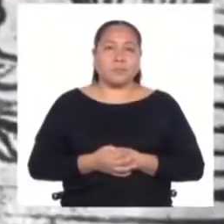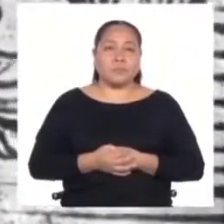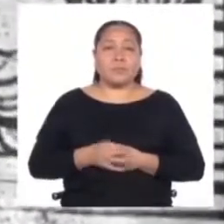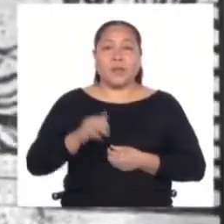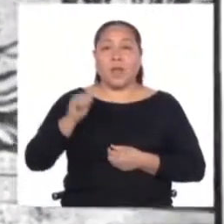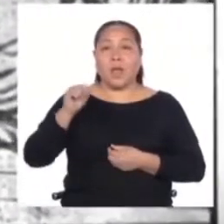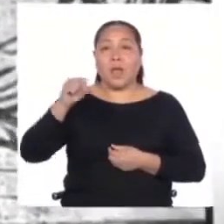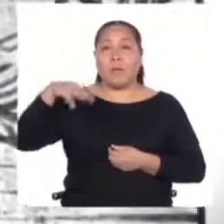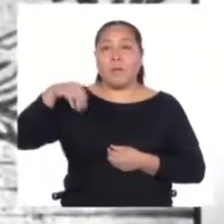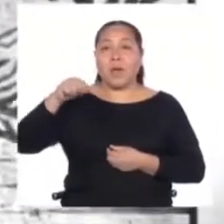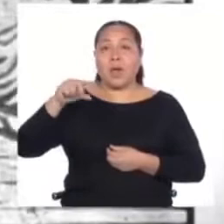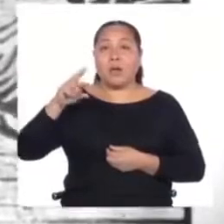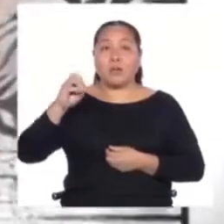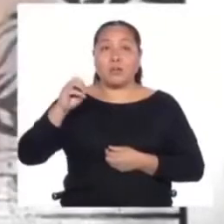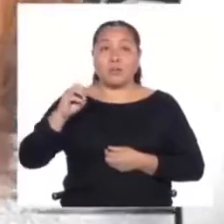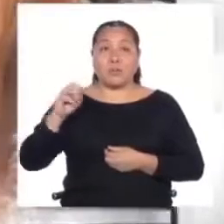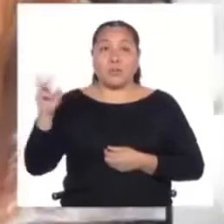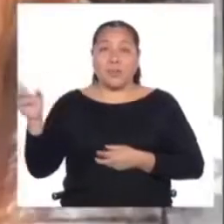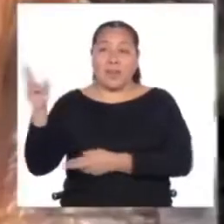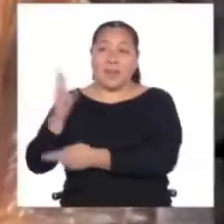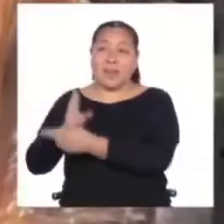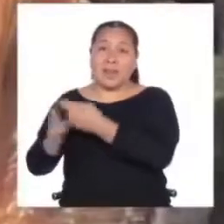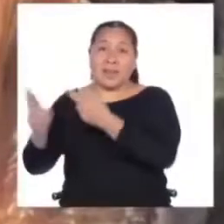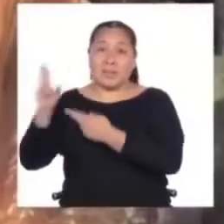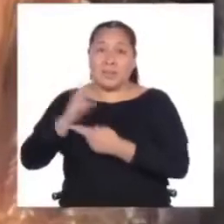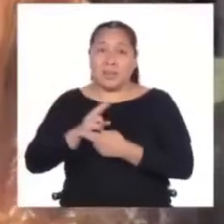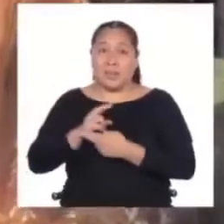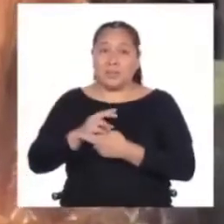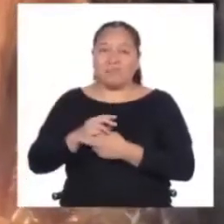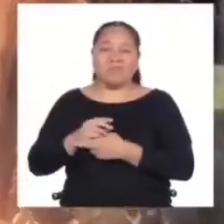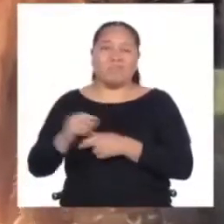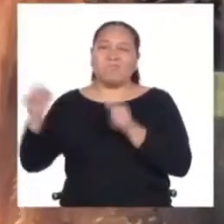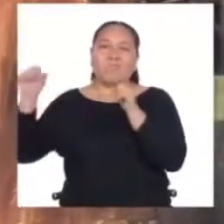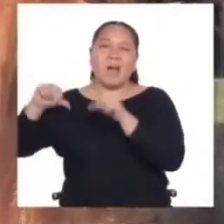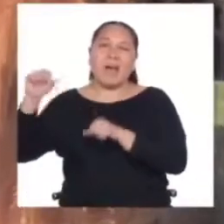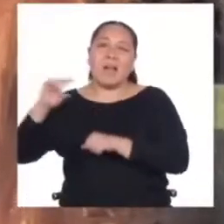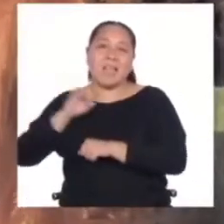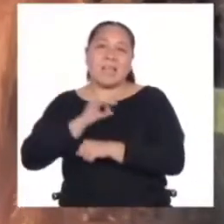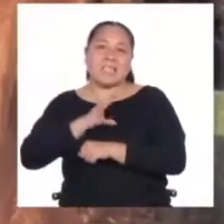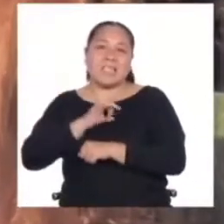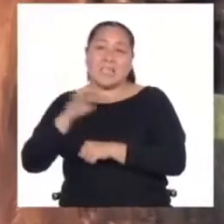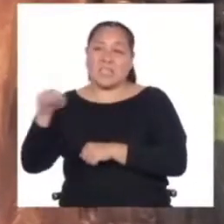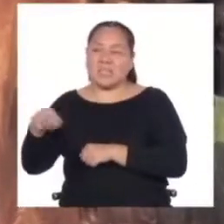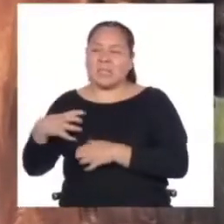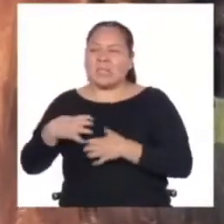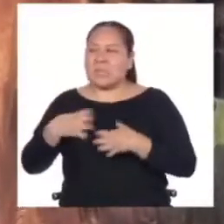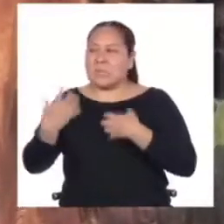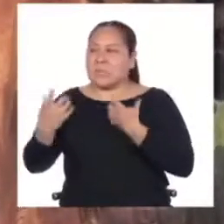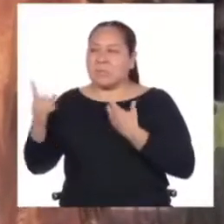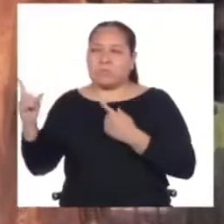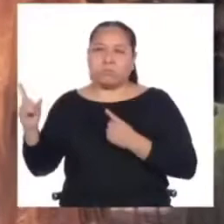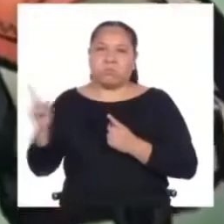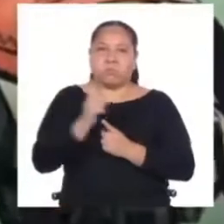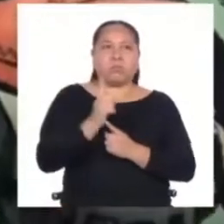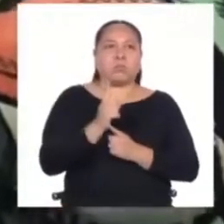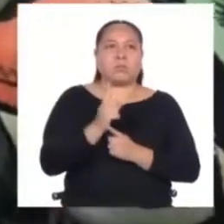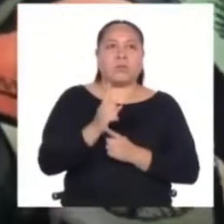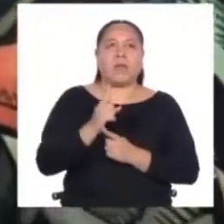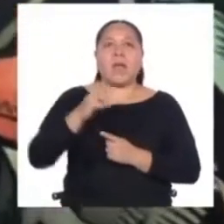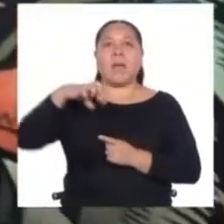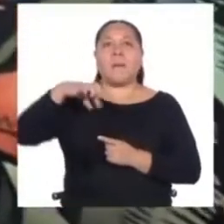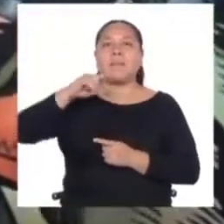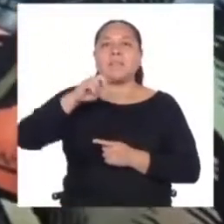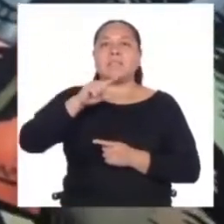Almagro, que regresaba de su fracasada expedición a Chile, venía dispuesto a enfrentarse a los Pizarro. Su